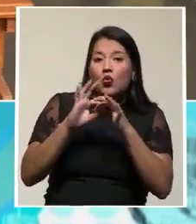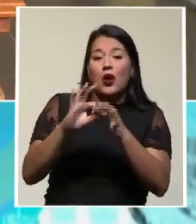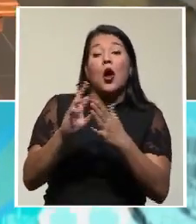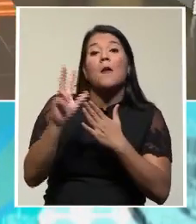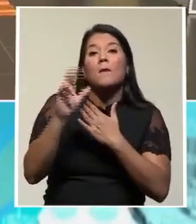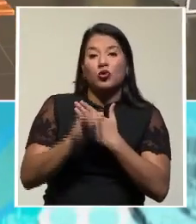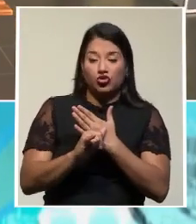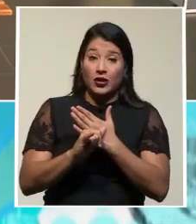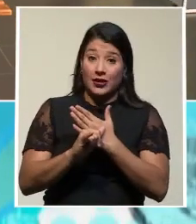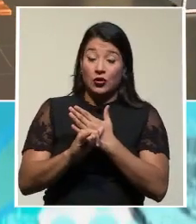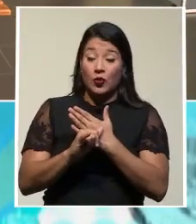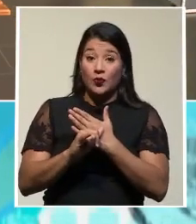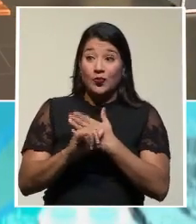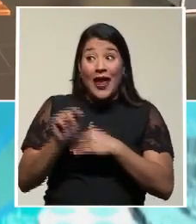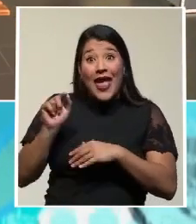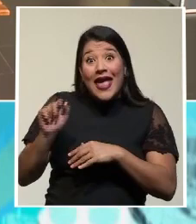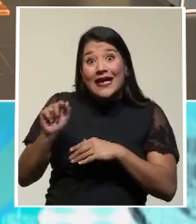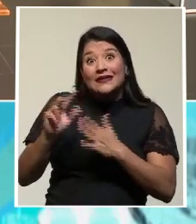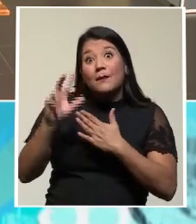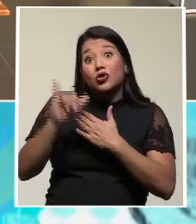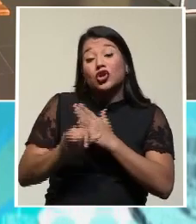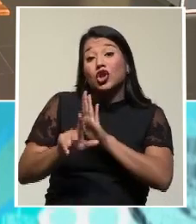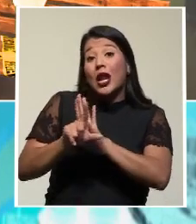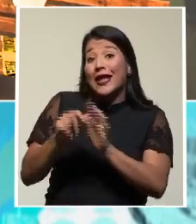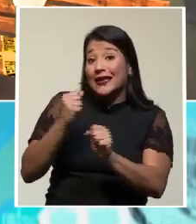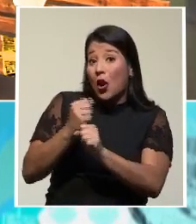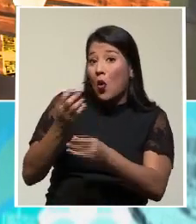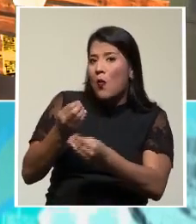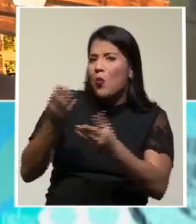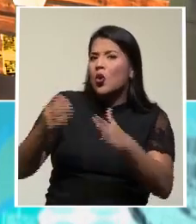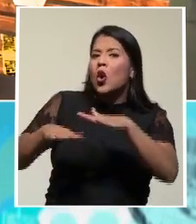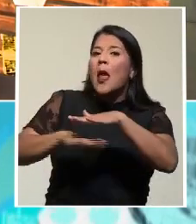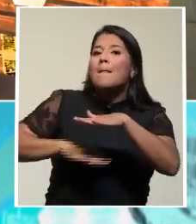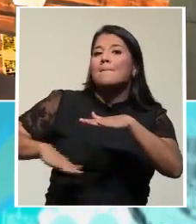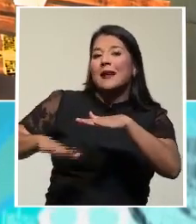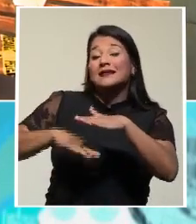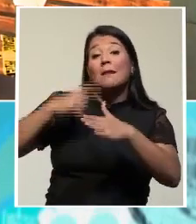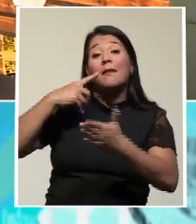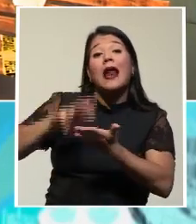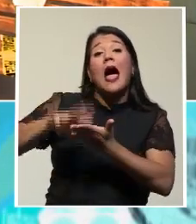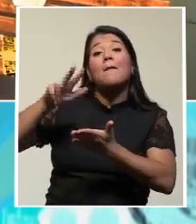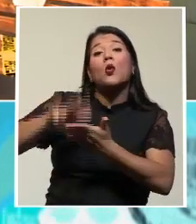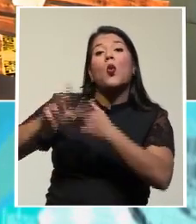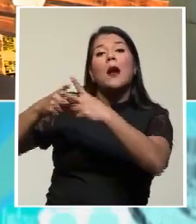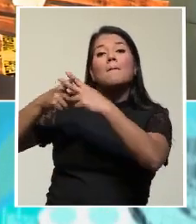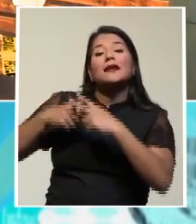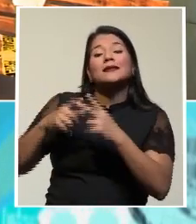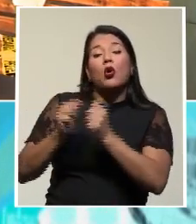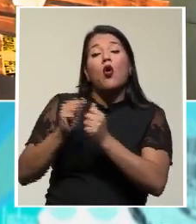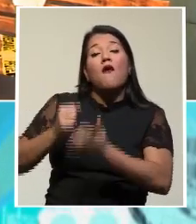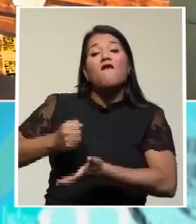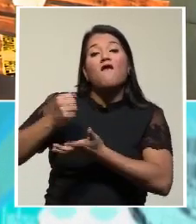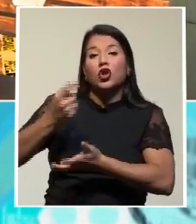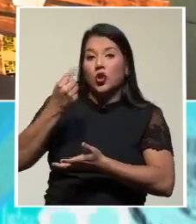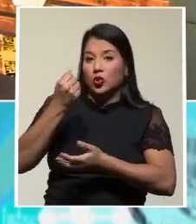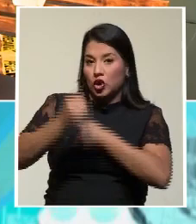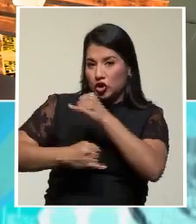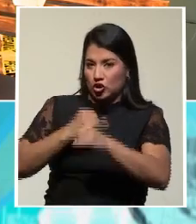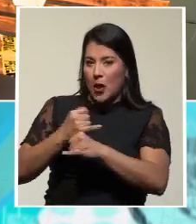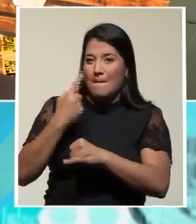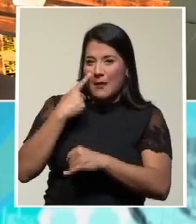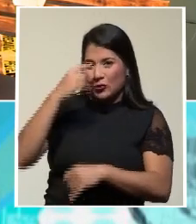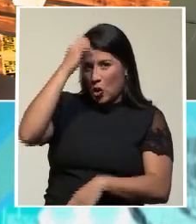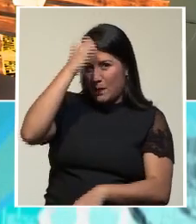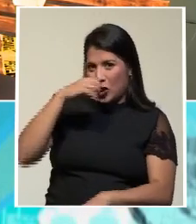como decíamos, es el eje principal de este acuerdo con el Fondo Monetario Internacional para el gobierno de la República. Veamos qué dice doña